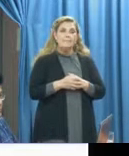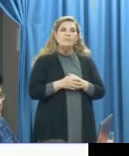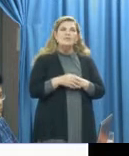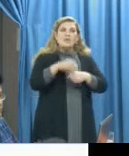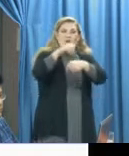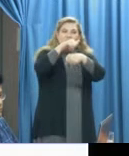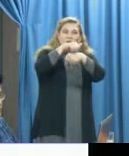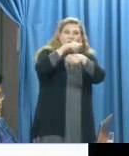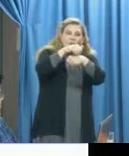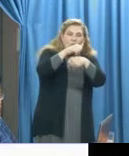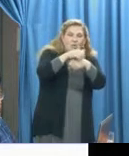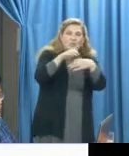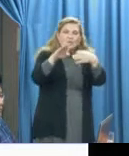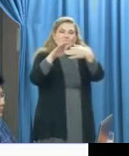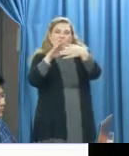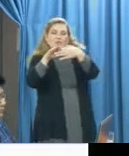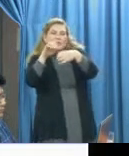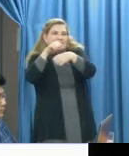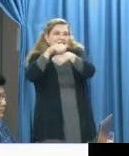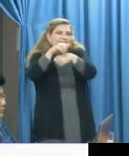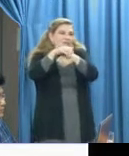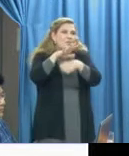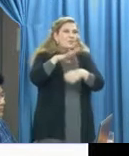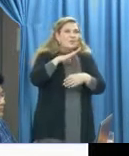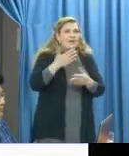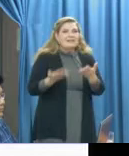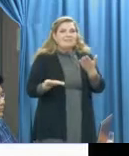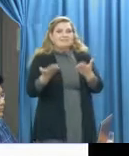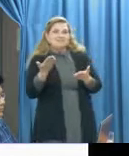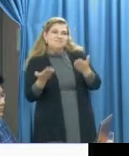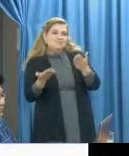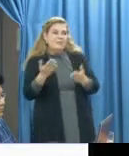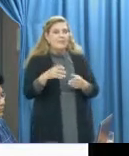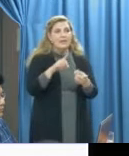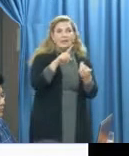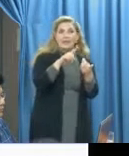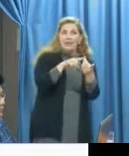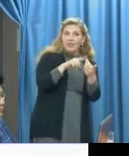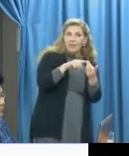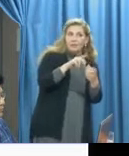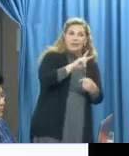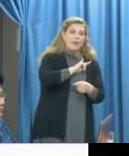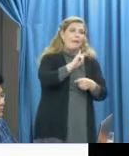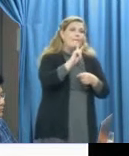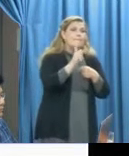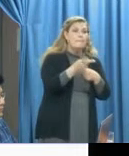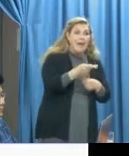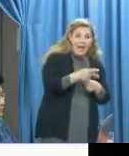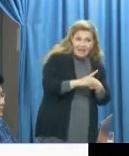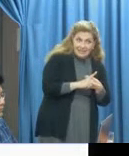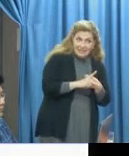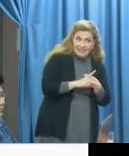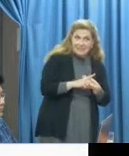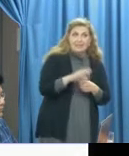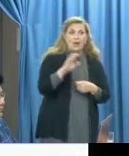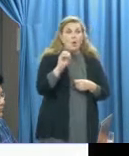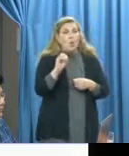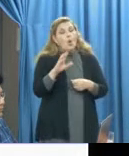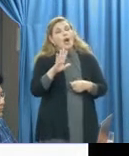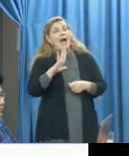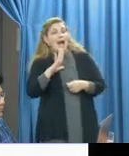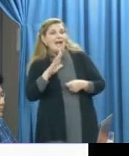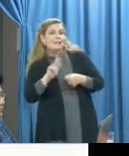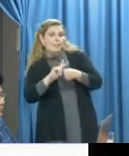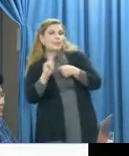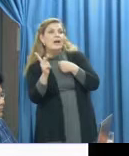Los números y las frecuencias dependen según la población estudiada, según el país. Hay países que